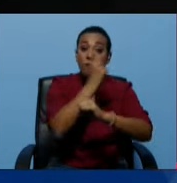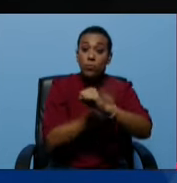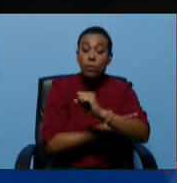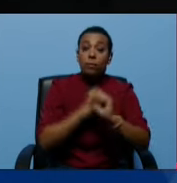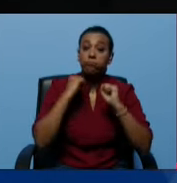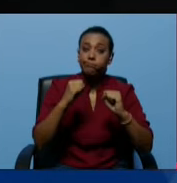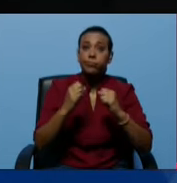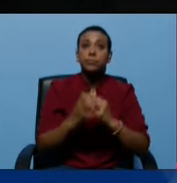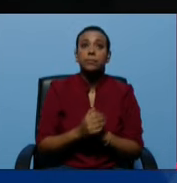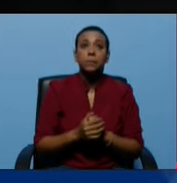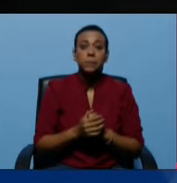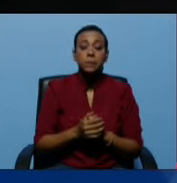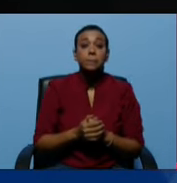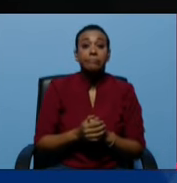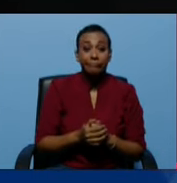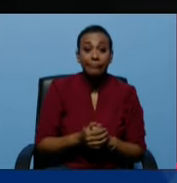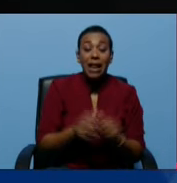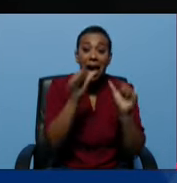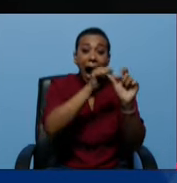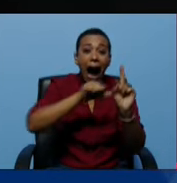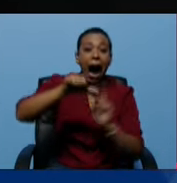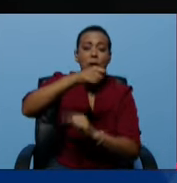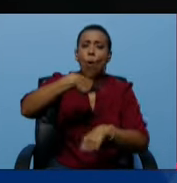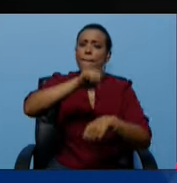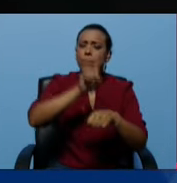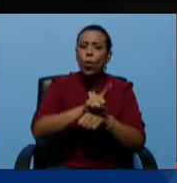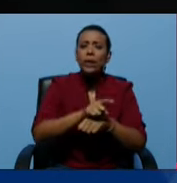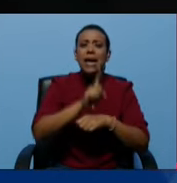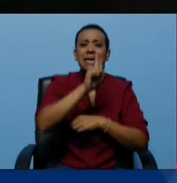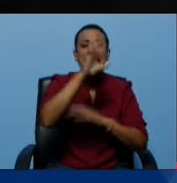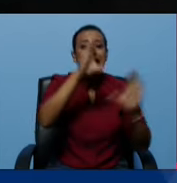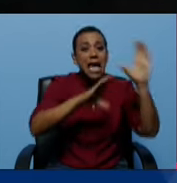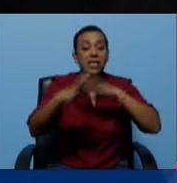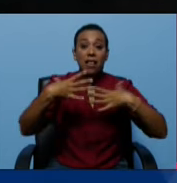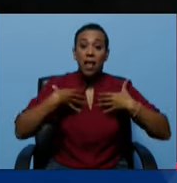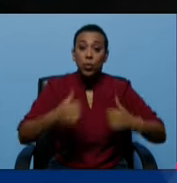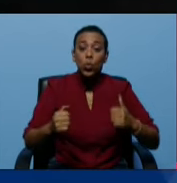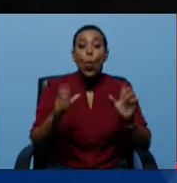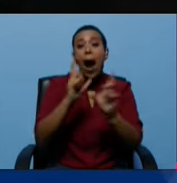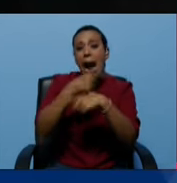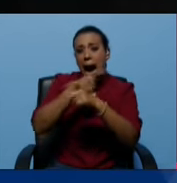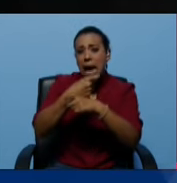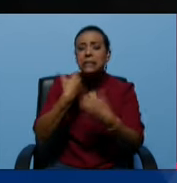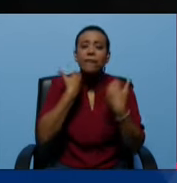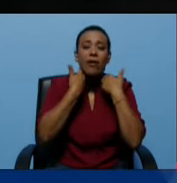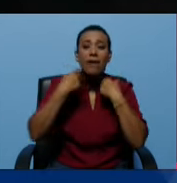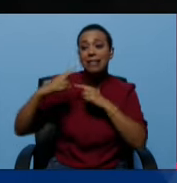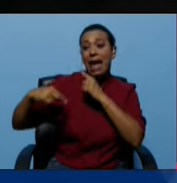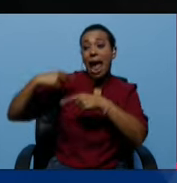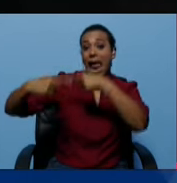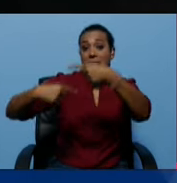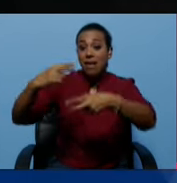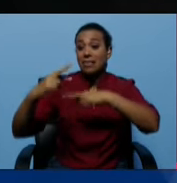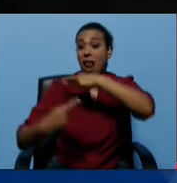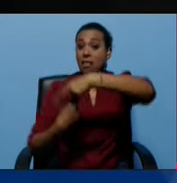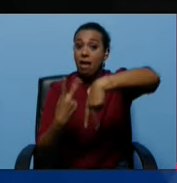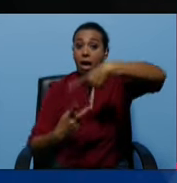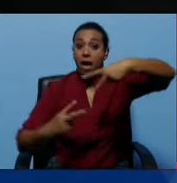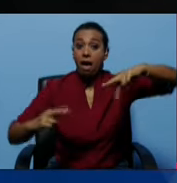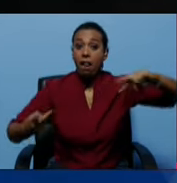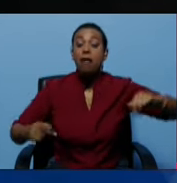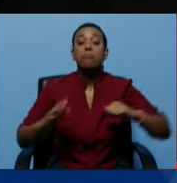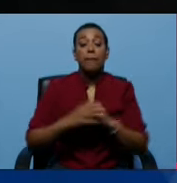académico. Las áreas priorizadas fueron ciencias de la salud, cáncer, enfermedades genéticas, las